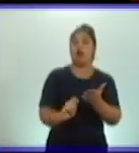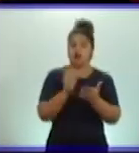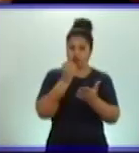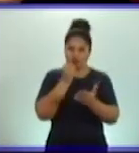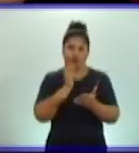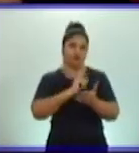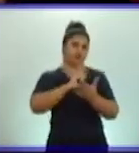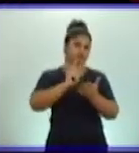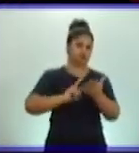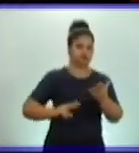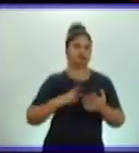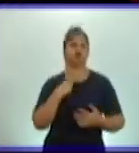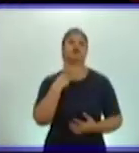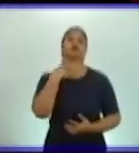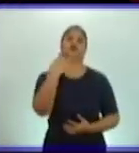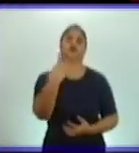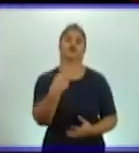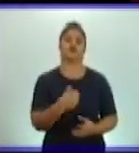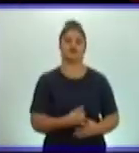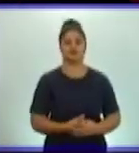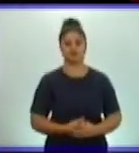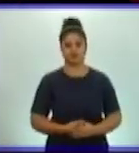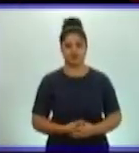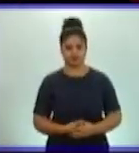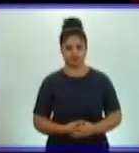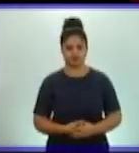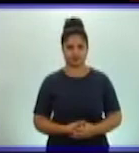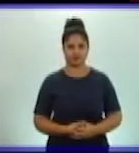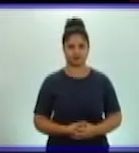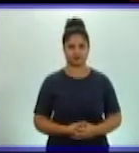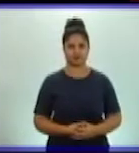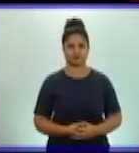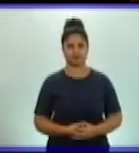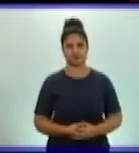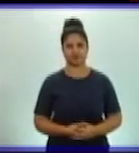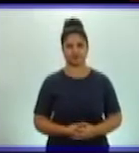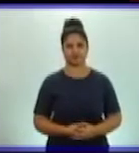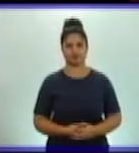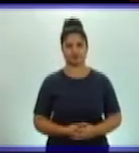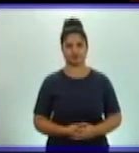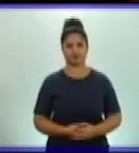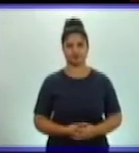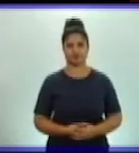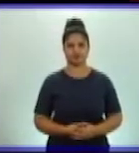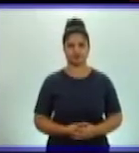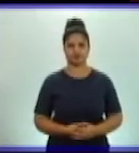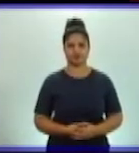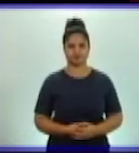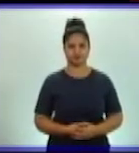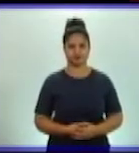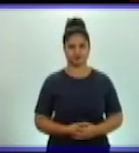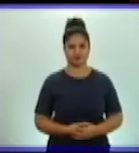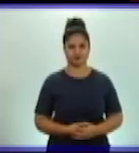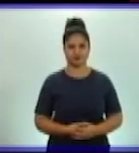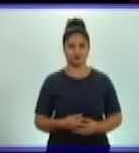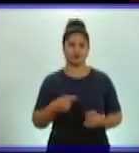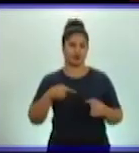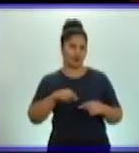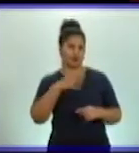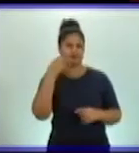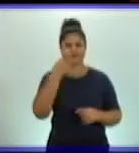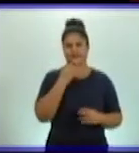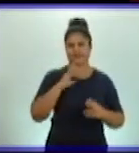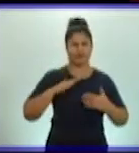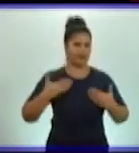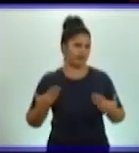leer ese texto que ha sido analizado, sino eso que también ha escrito sobre él. Hoy vamos a estar hablando de un